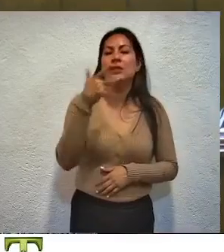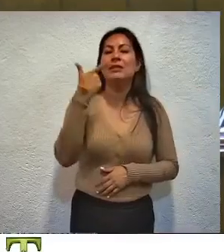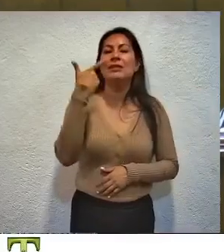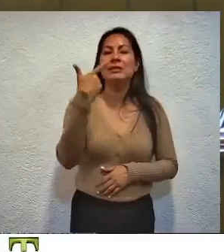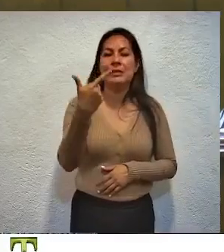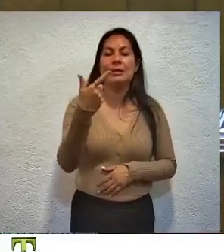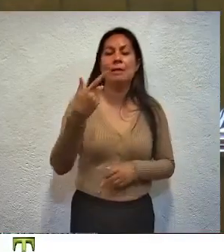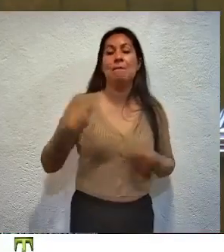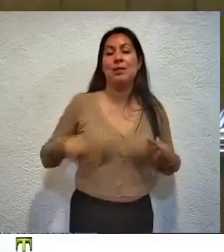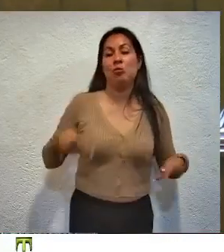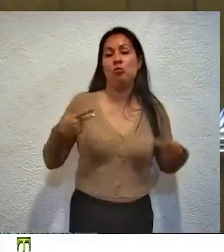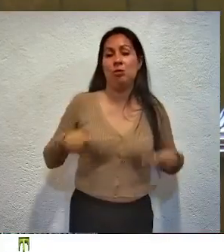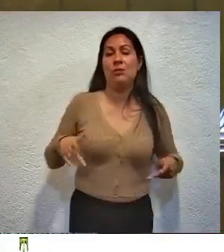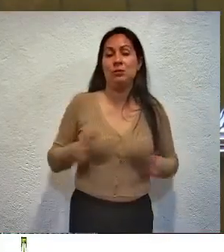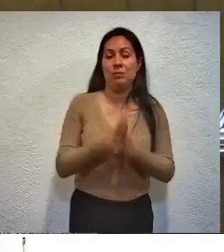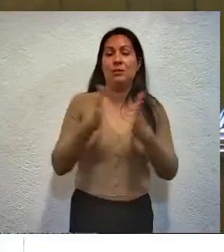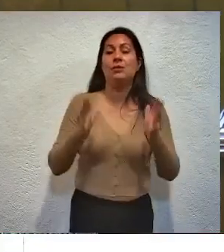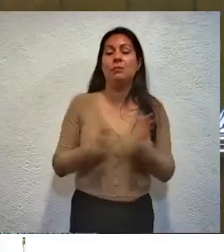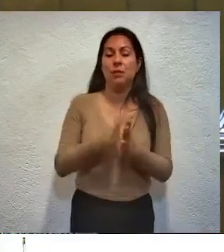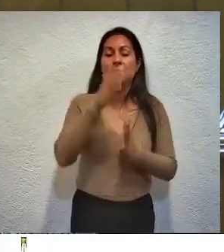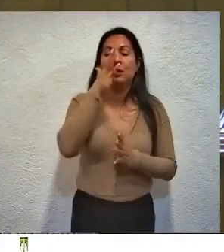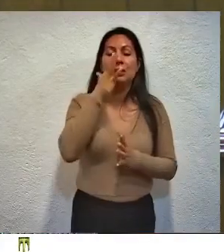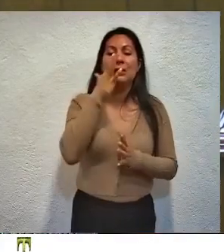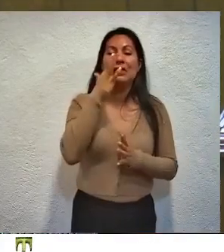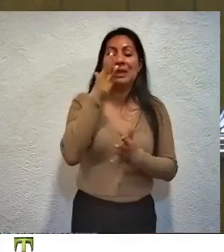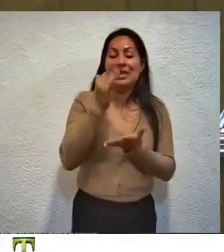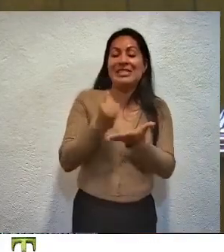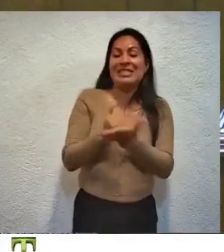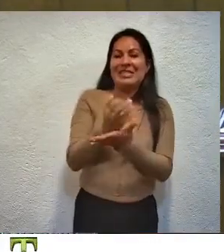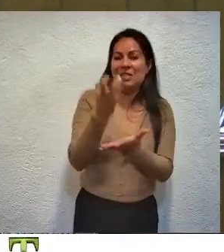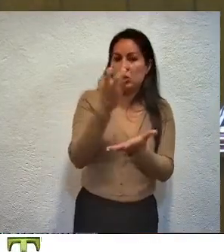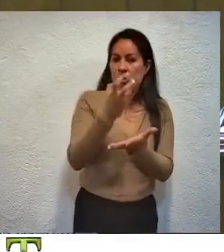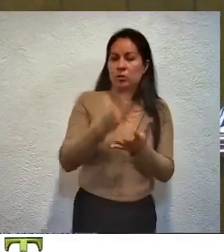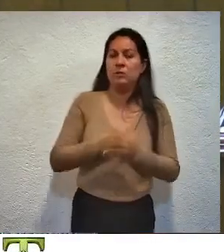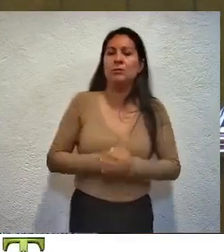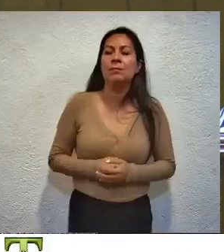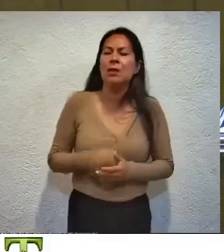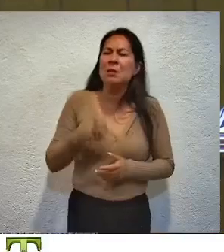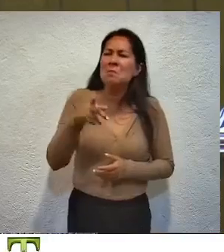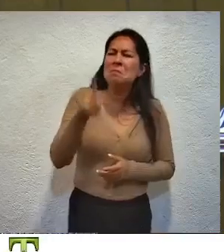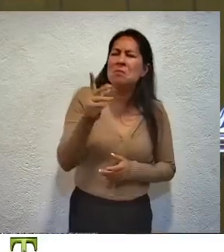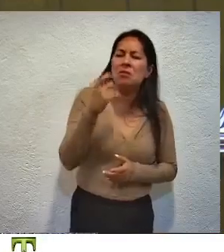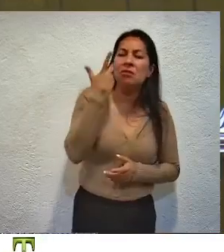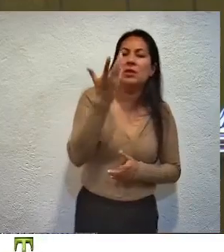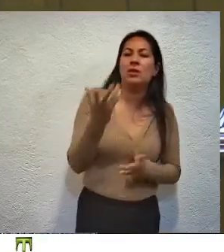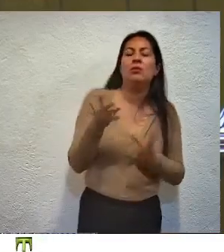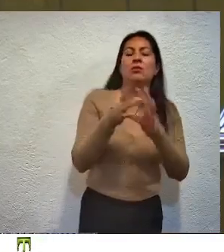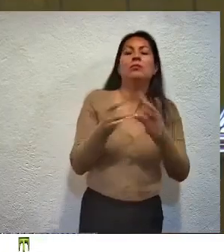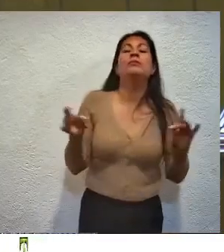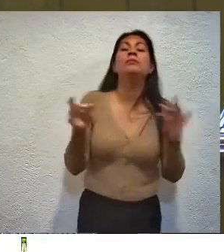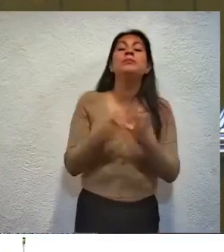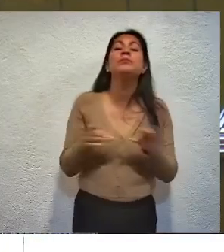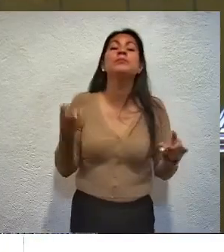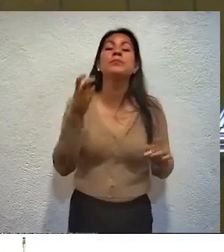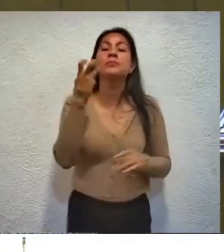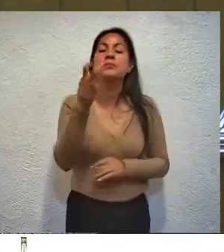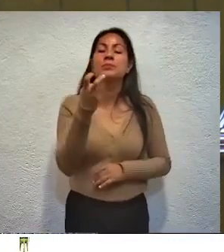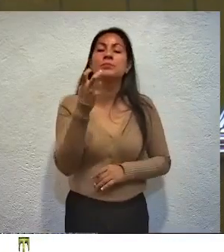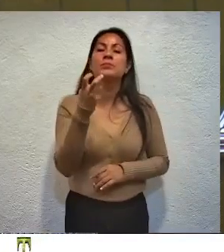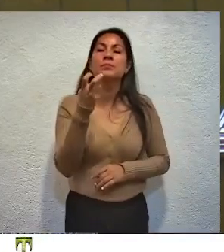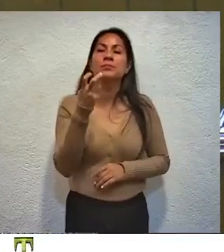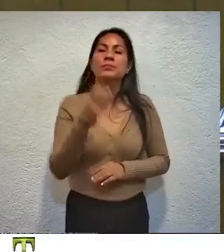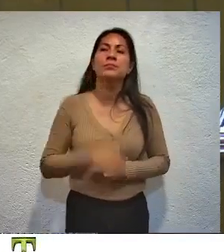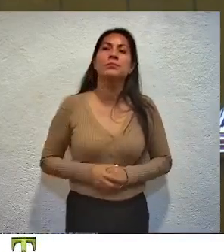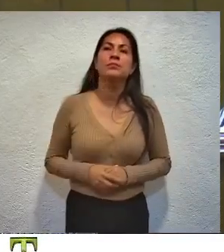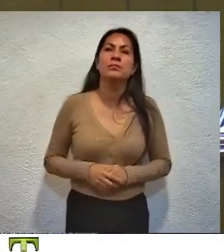287 personas que participaron en esta toma de decisión. Sin embargo, quiero resaltar en este punto